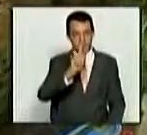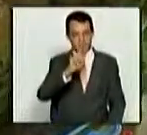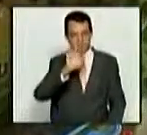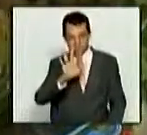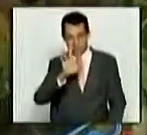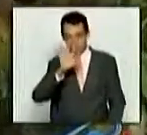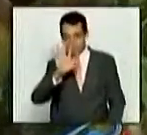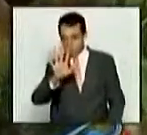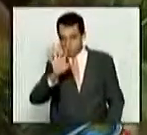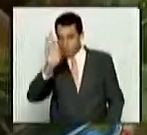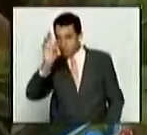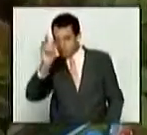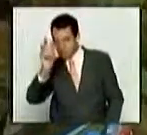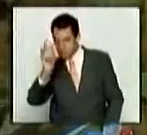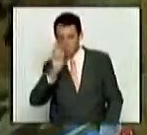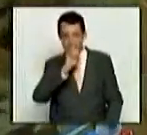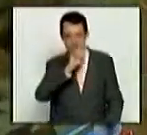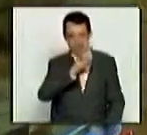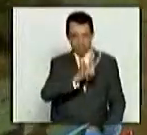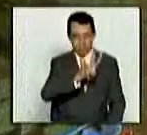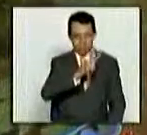263-2558,